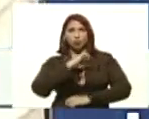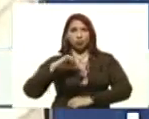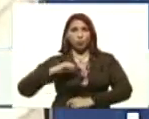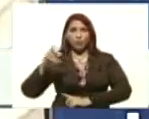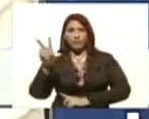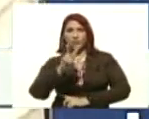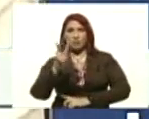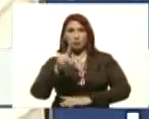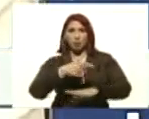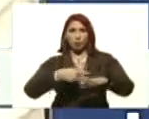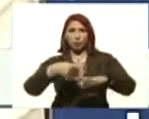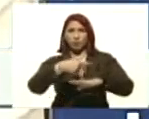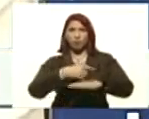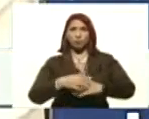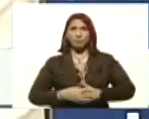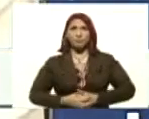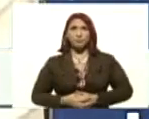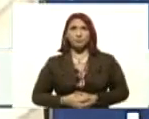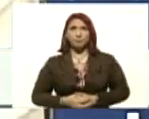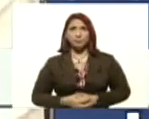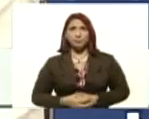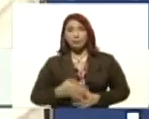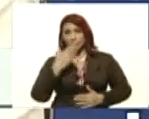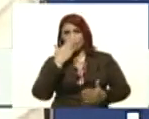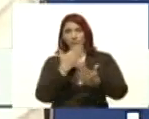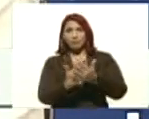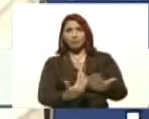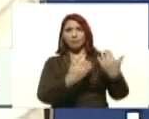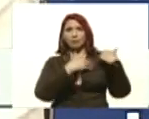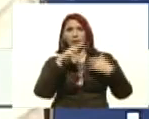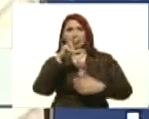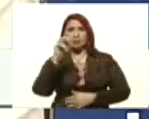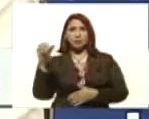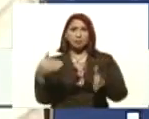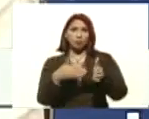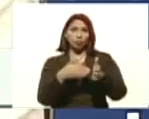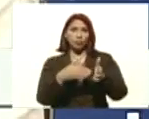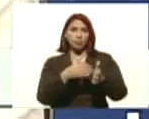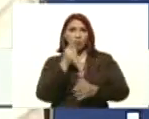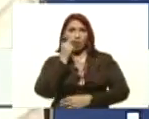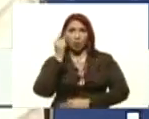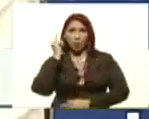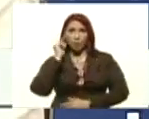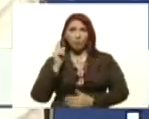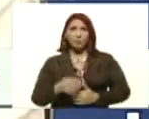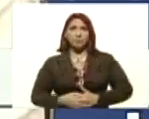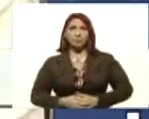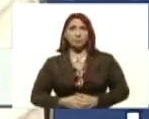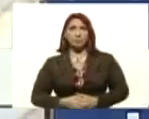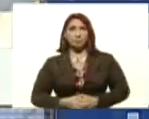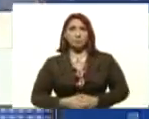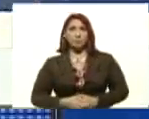Venezuela Gobierno. Está al frente de 300.000 muchachos y muchachas